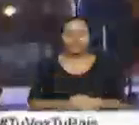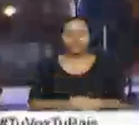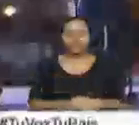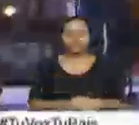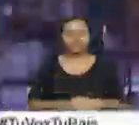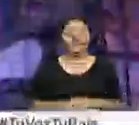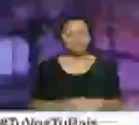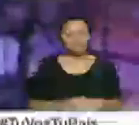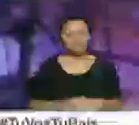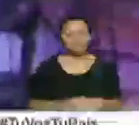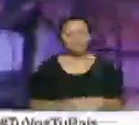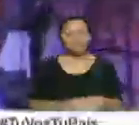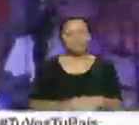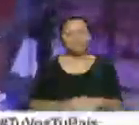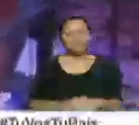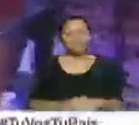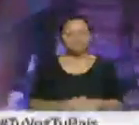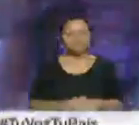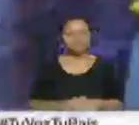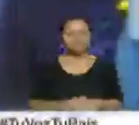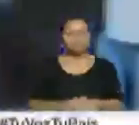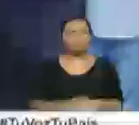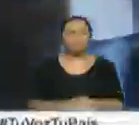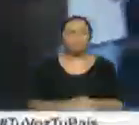por América Latina.